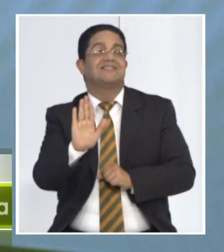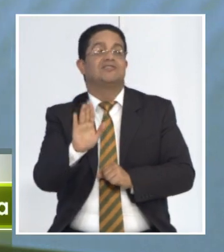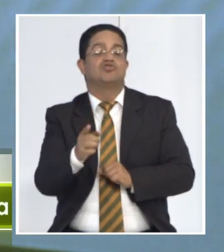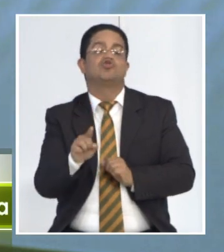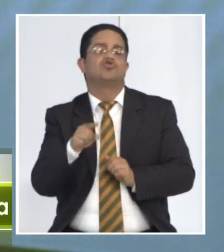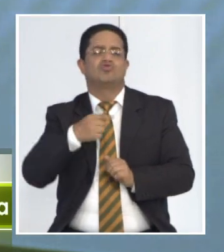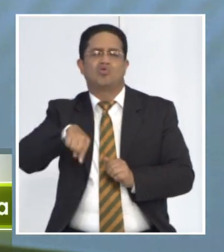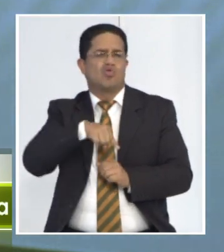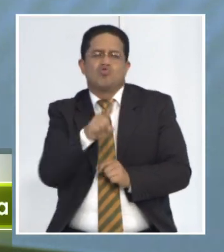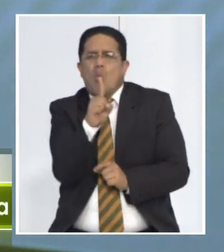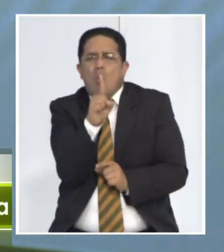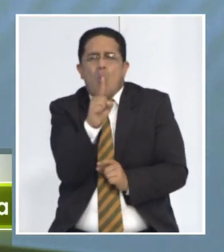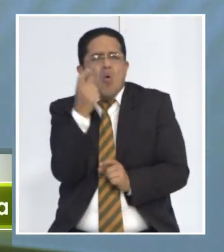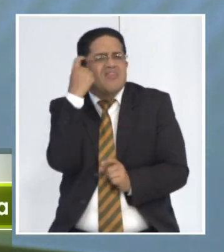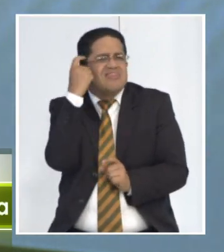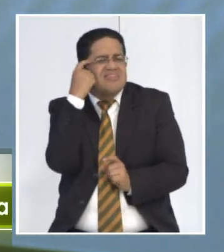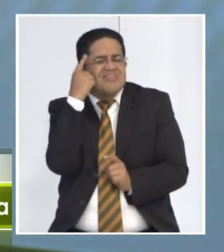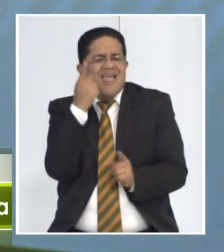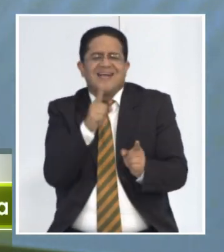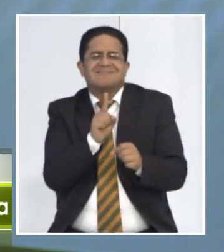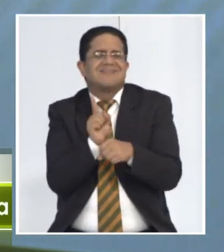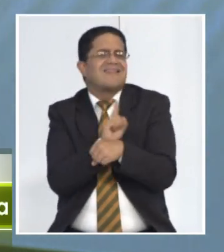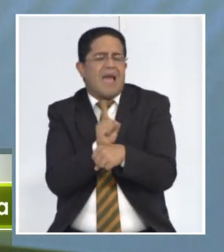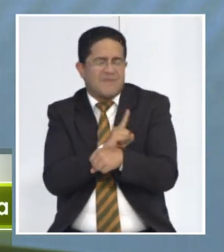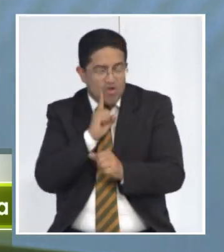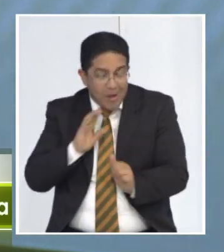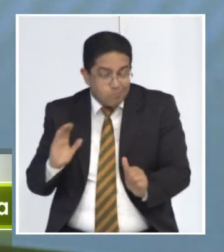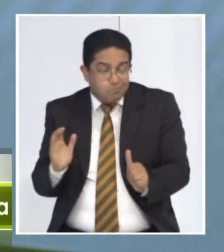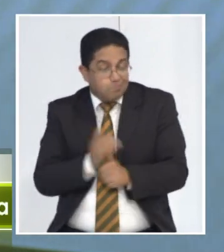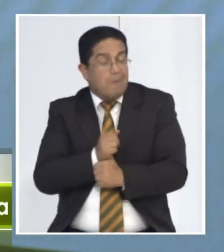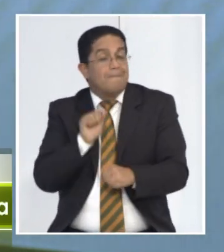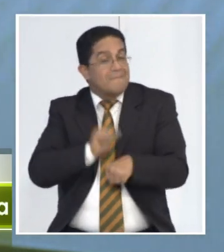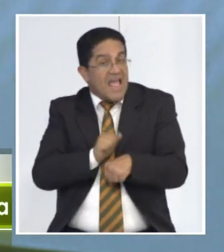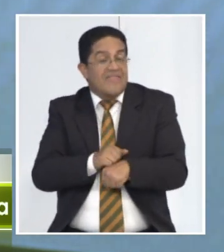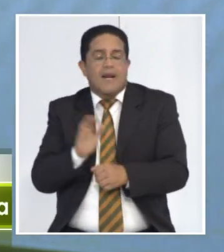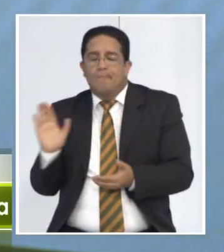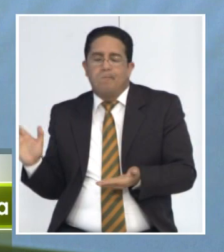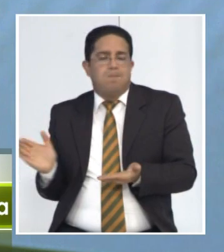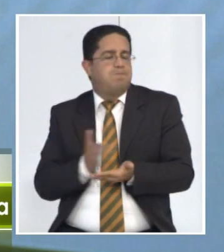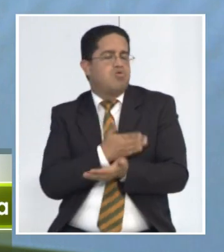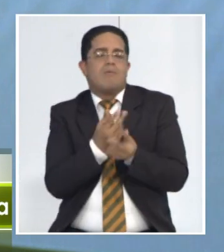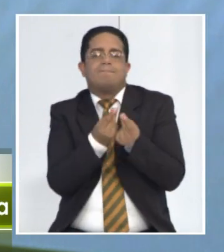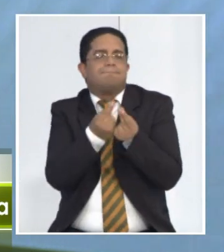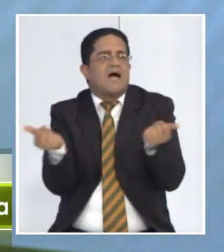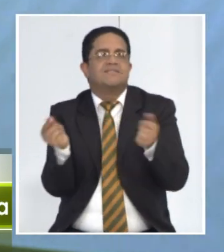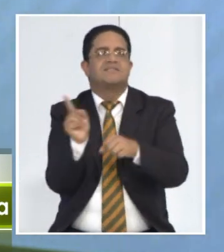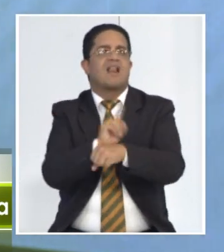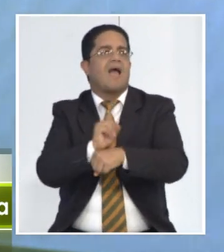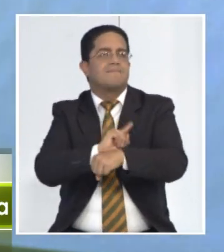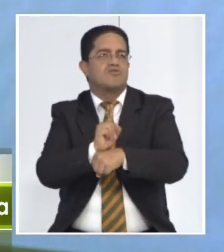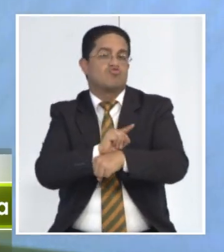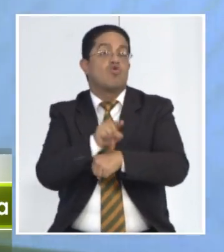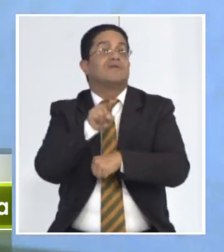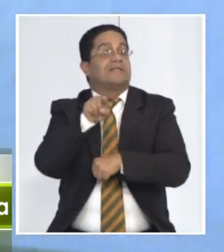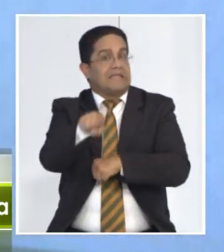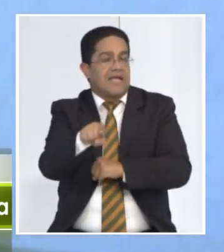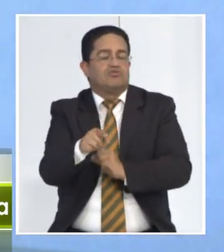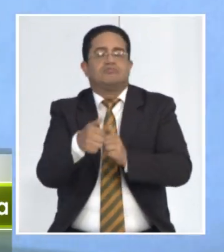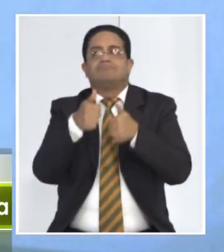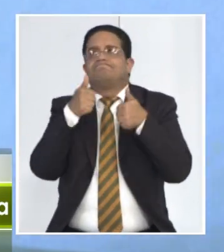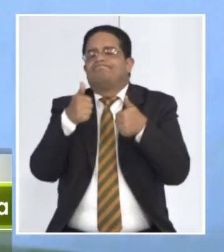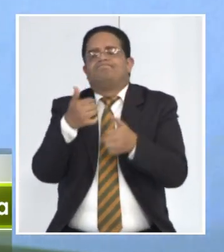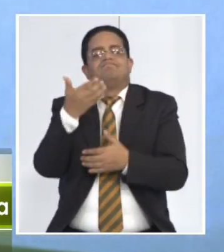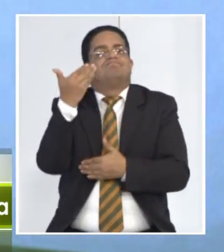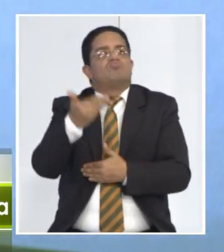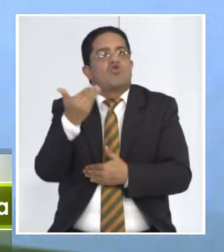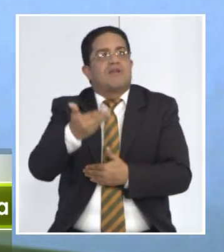y en un solo procedimiento destruir las piedras y extraerlas todas. Y la verdad es que es un avance bien